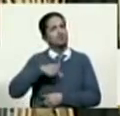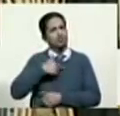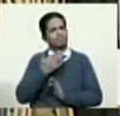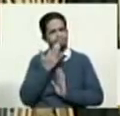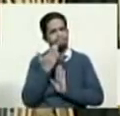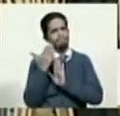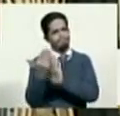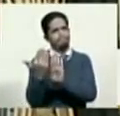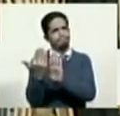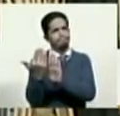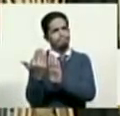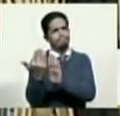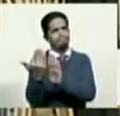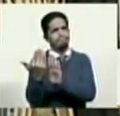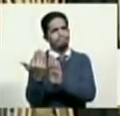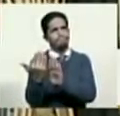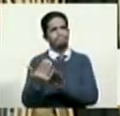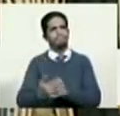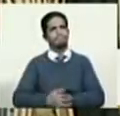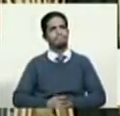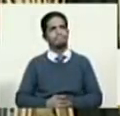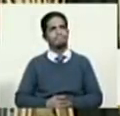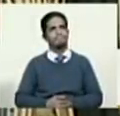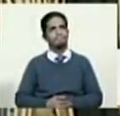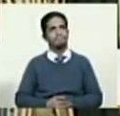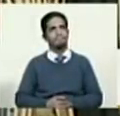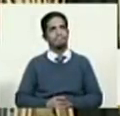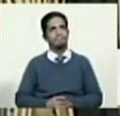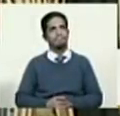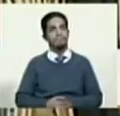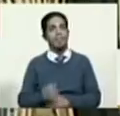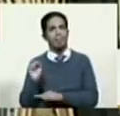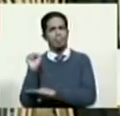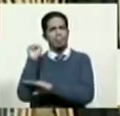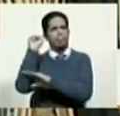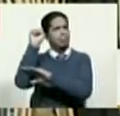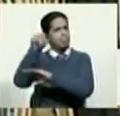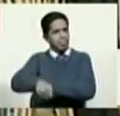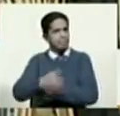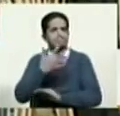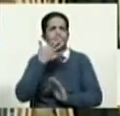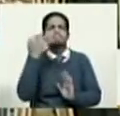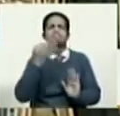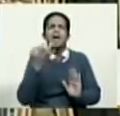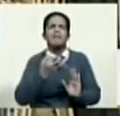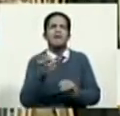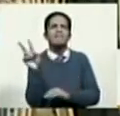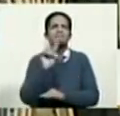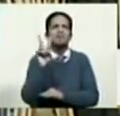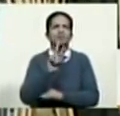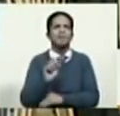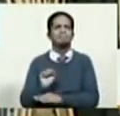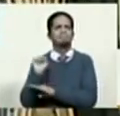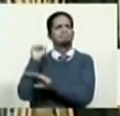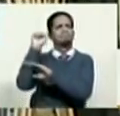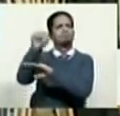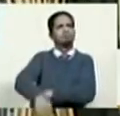verdad. Y al final va a prevalecer la verdad de Venezuela, por encima de cualquier cosa.